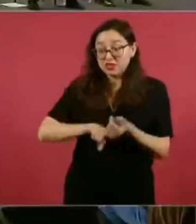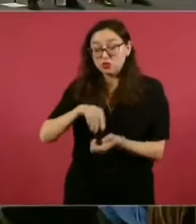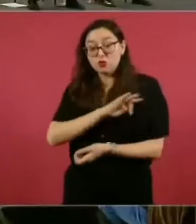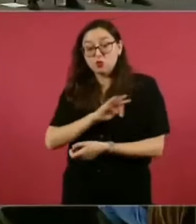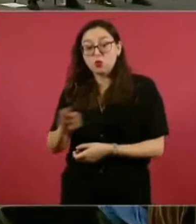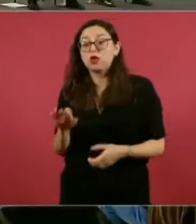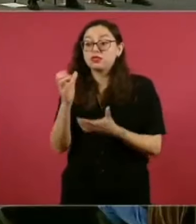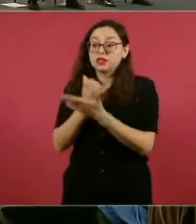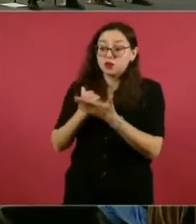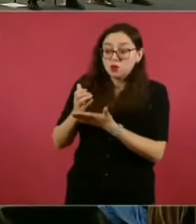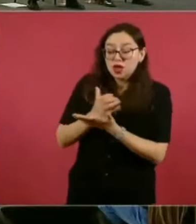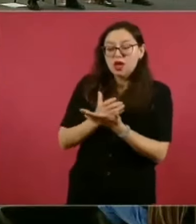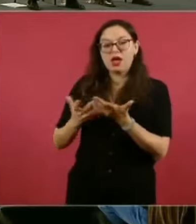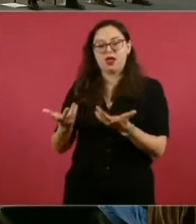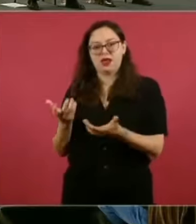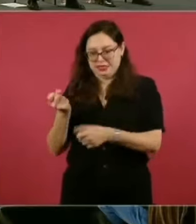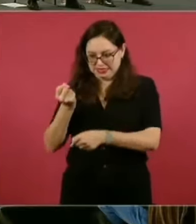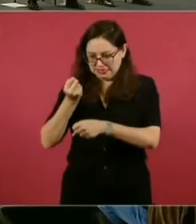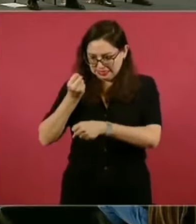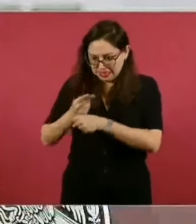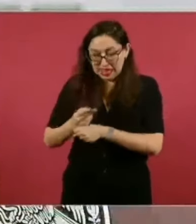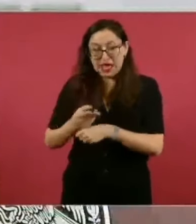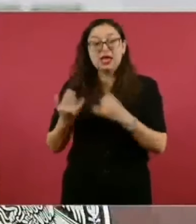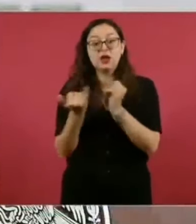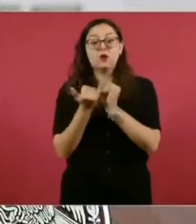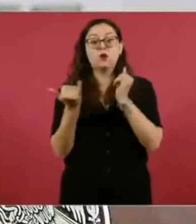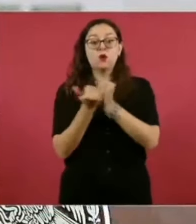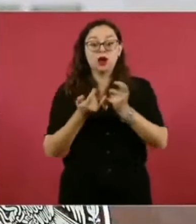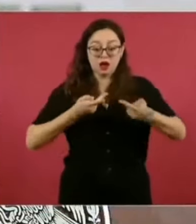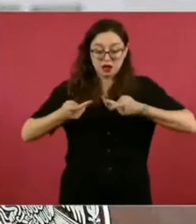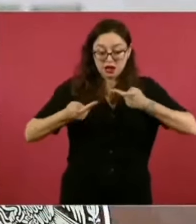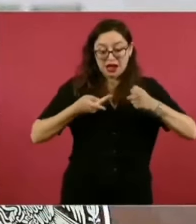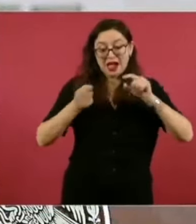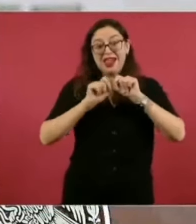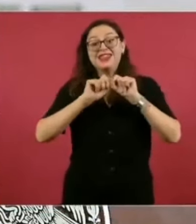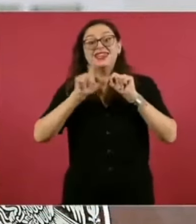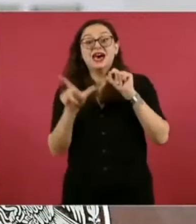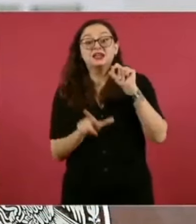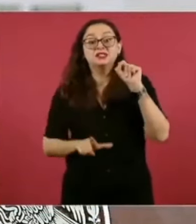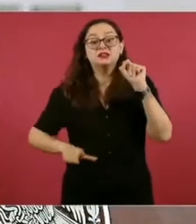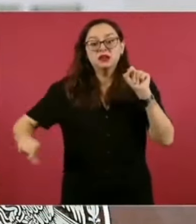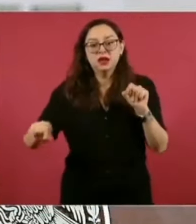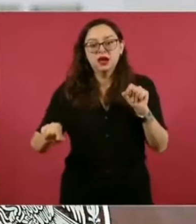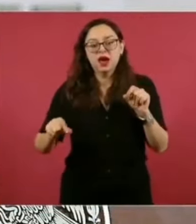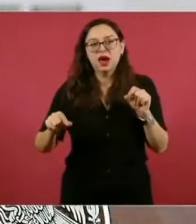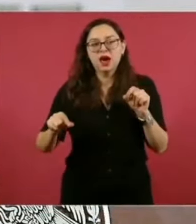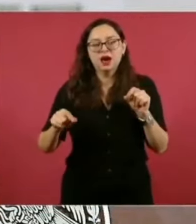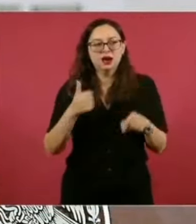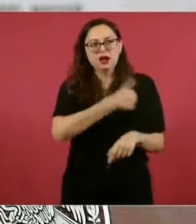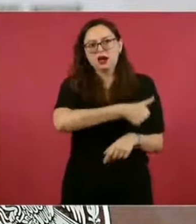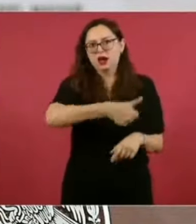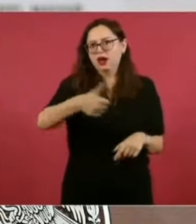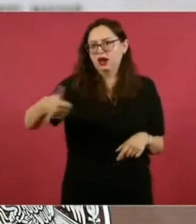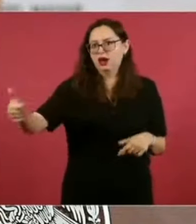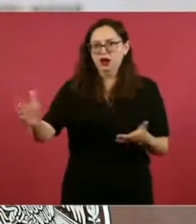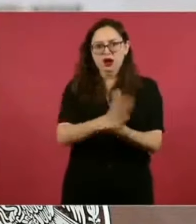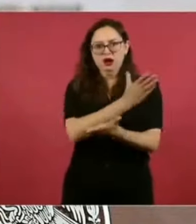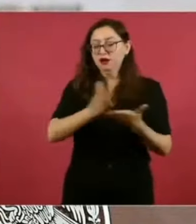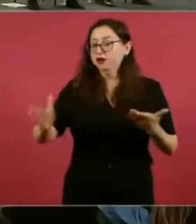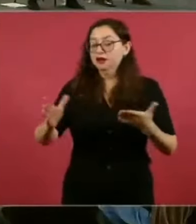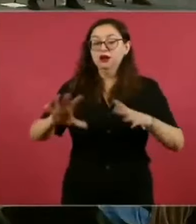un elemento adicional, porque tiene una planeación nacional, no es una política de estados de la República, es una política